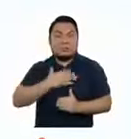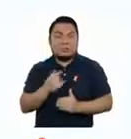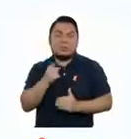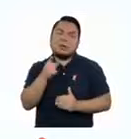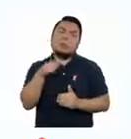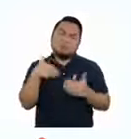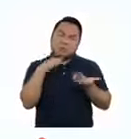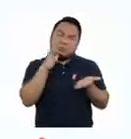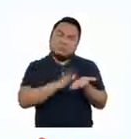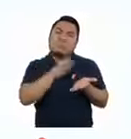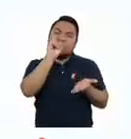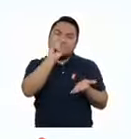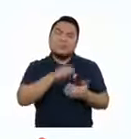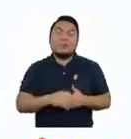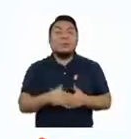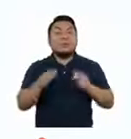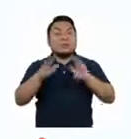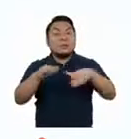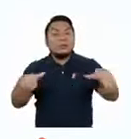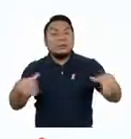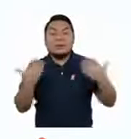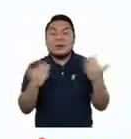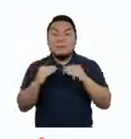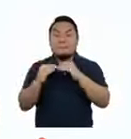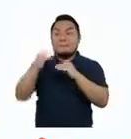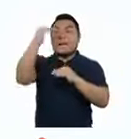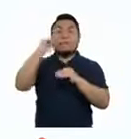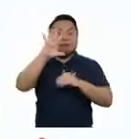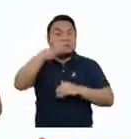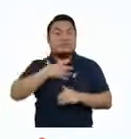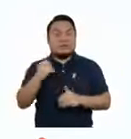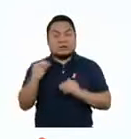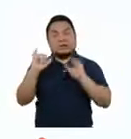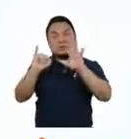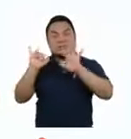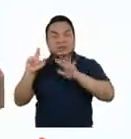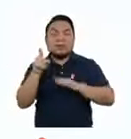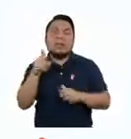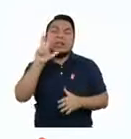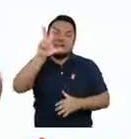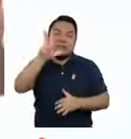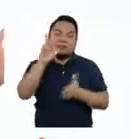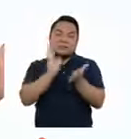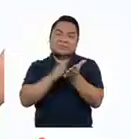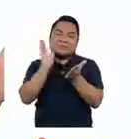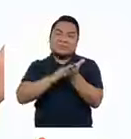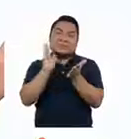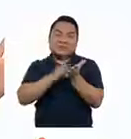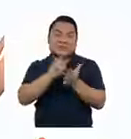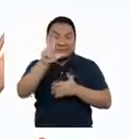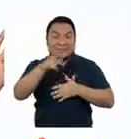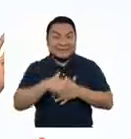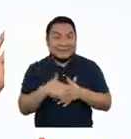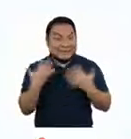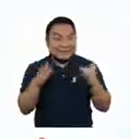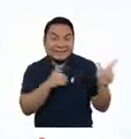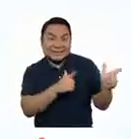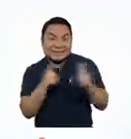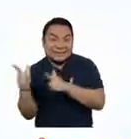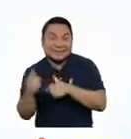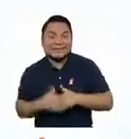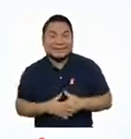1 palmada. Y si hubiesen niños de más de 5 años, pueden dar 3 palmadas. ¿Estamos listos? ¡Sí!